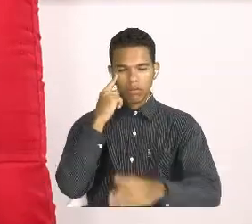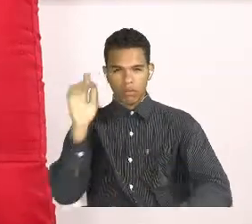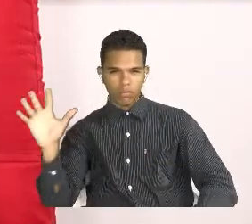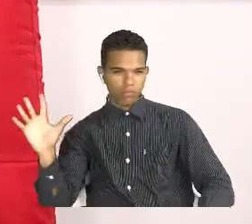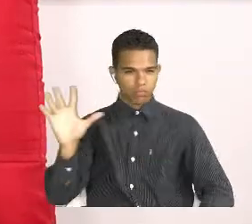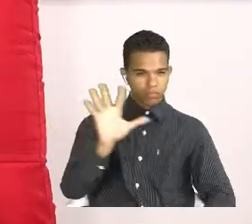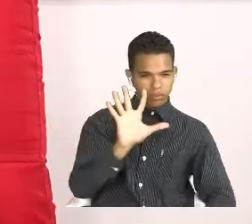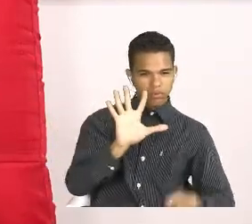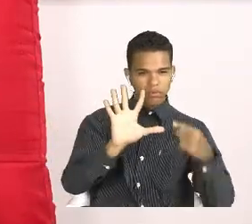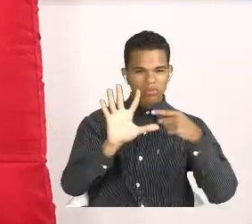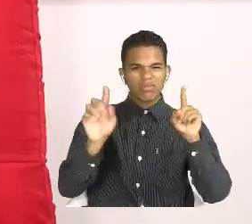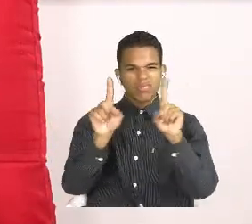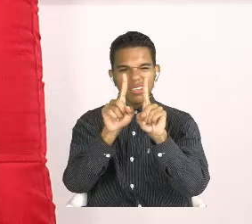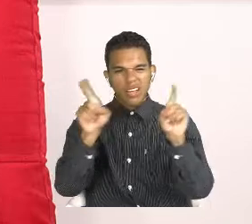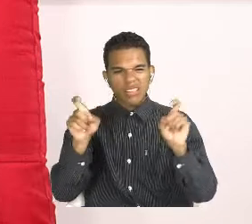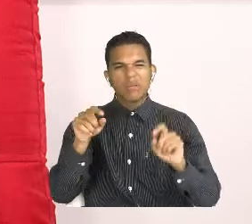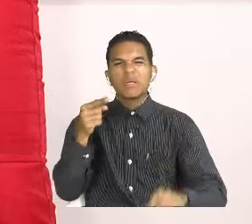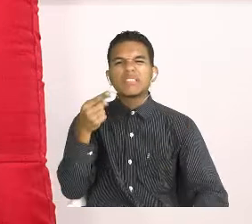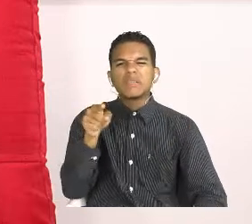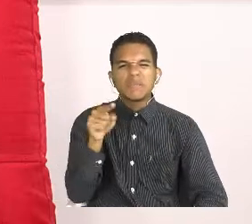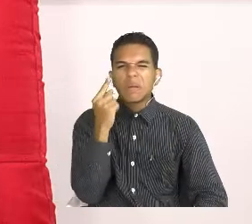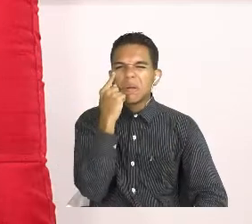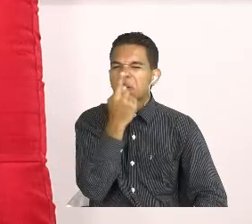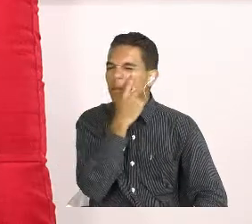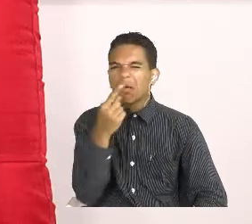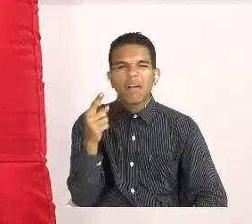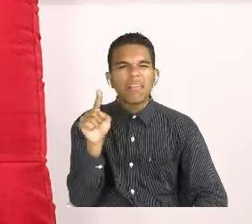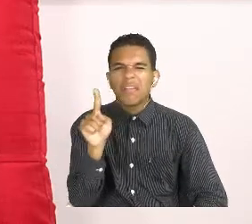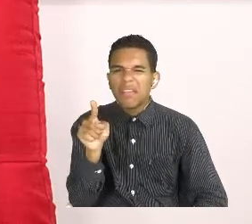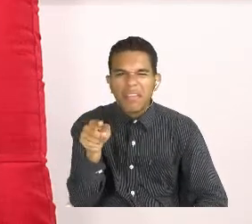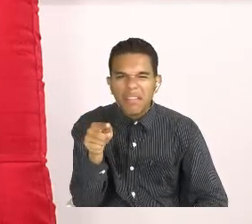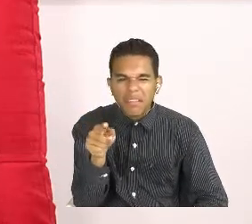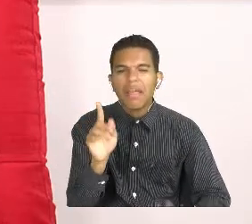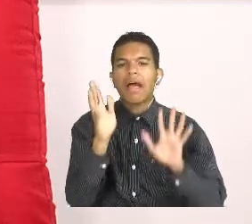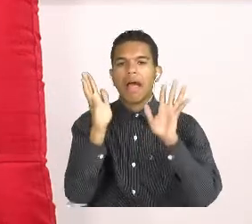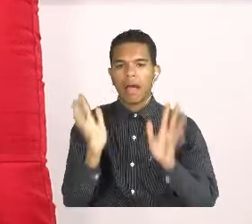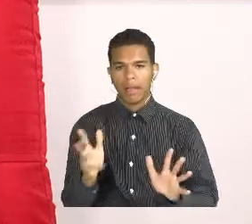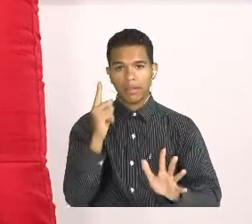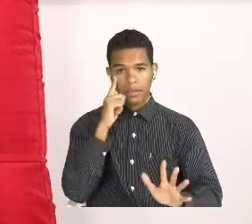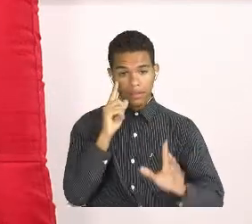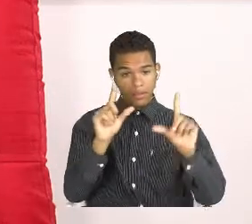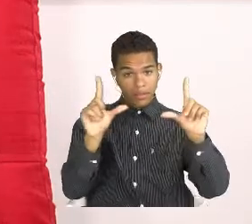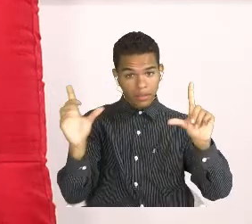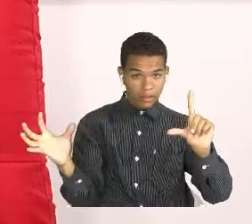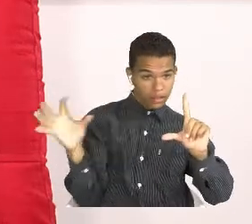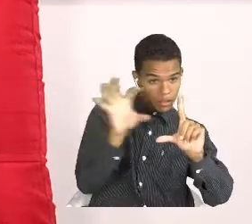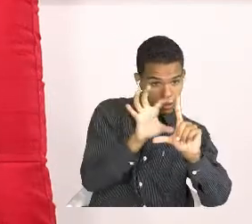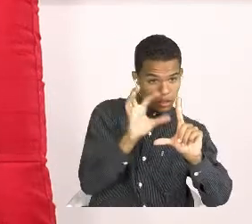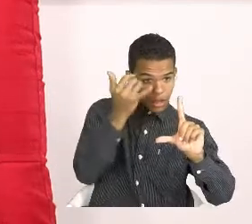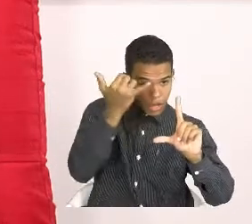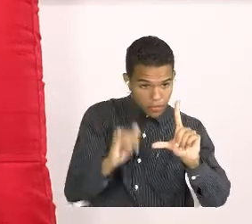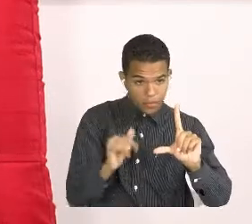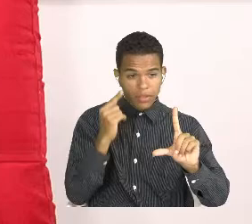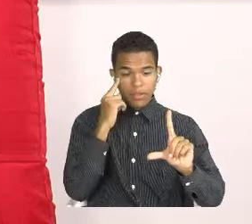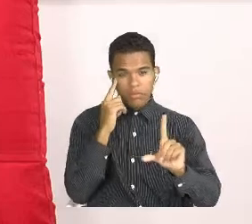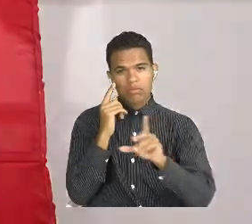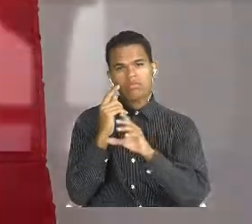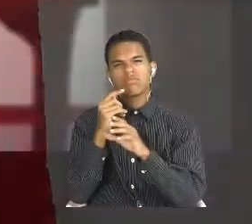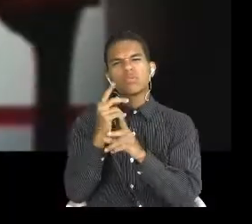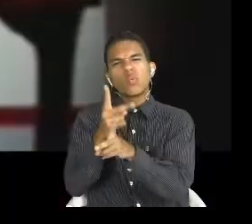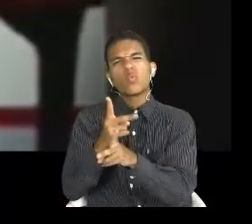para que a todos ustedes les quede muy bien claro en qué consiste el glaucoma, y más adelante, después de la nota, vamos a abordar cuáles son los tratamientos.